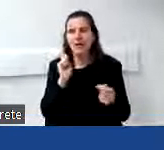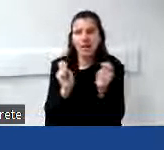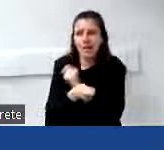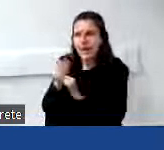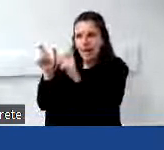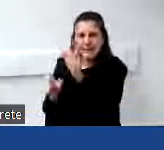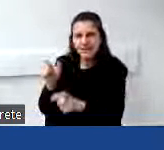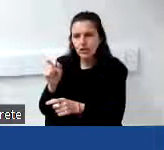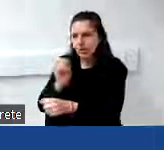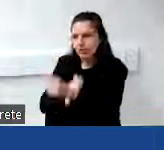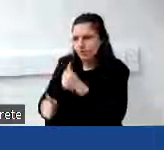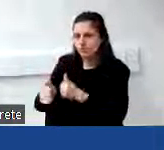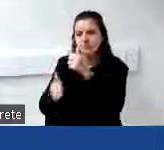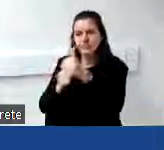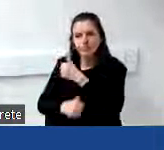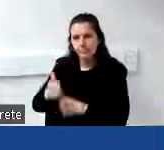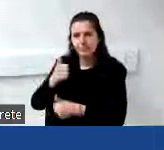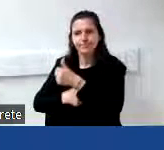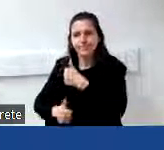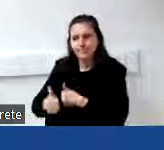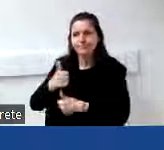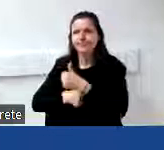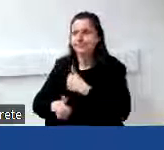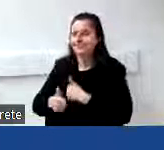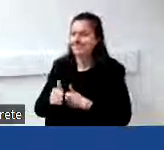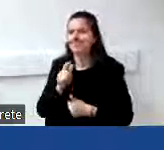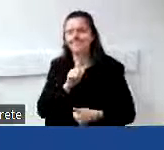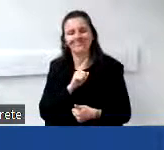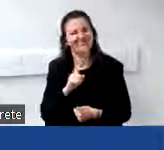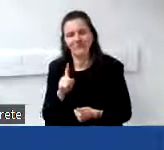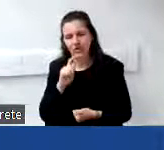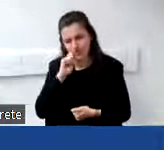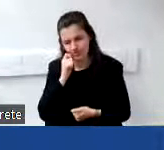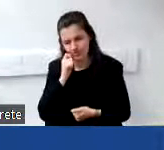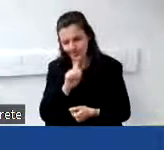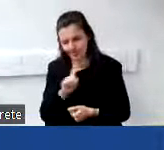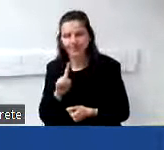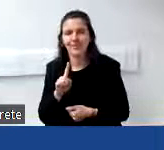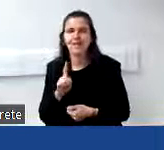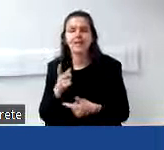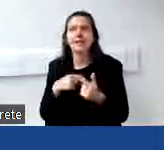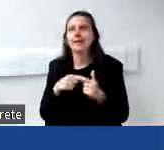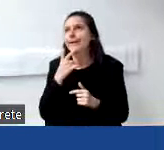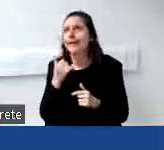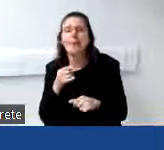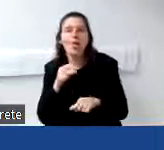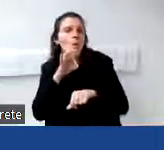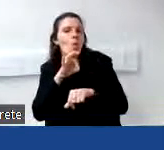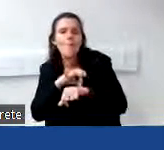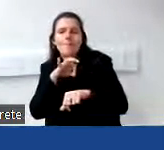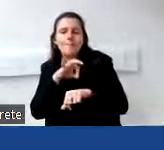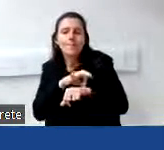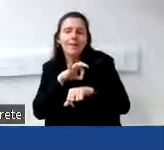Normalmente, si la persona, nosotros siempre tenemos un médico, ya sea pediatra, un médico ginecólogo, un médico oncólogo,